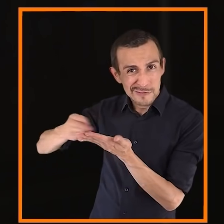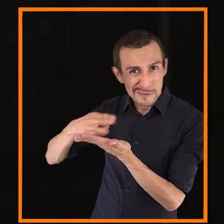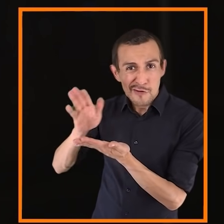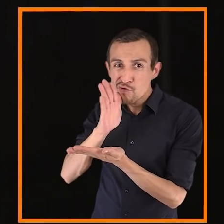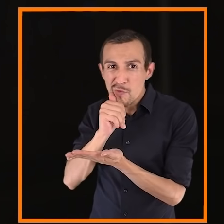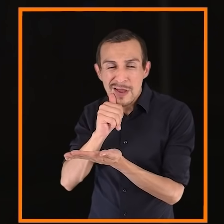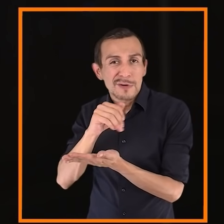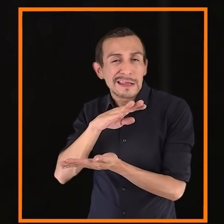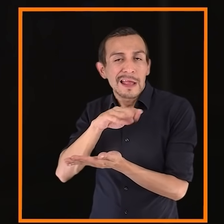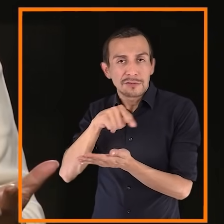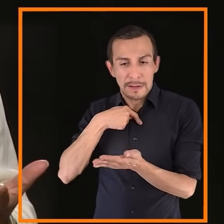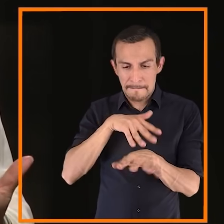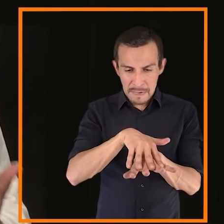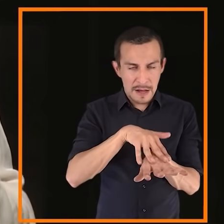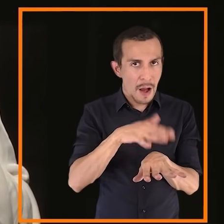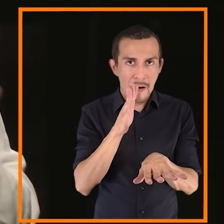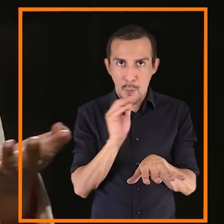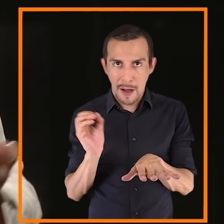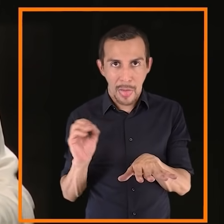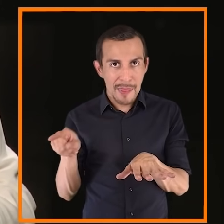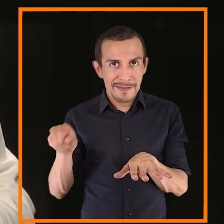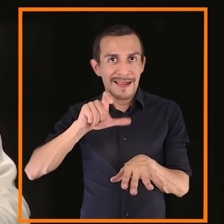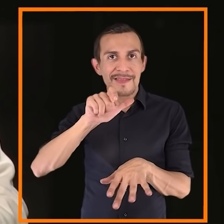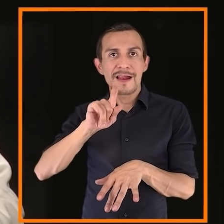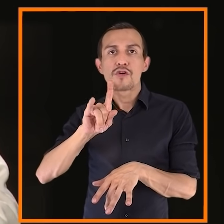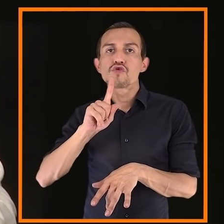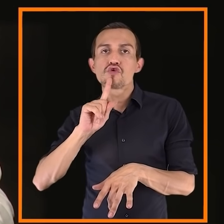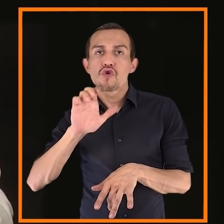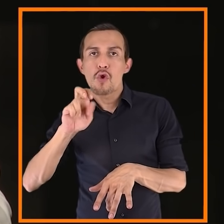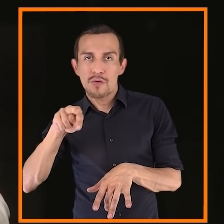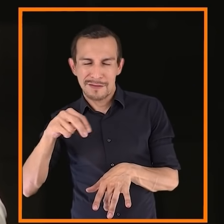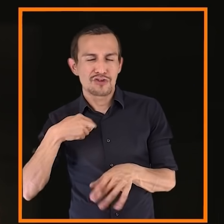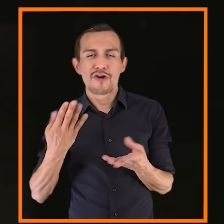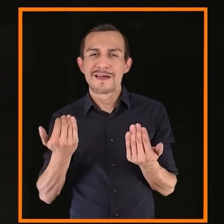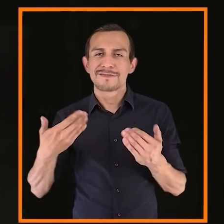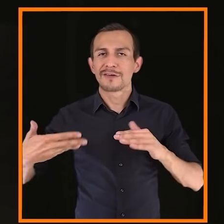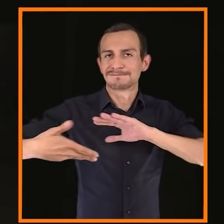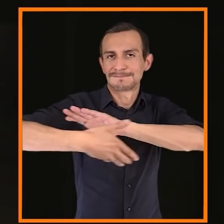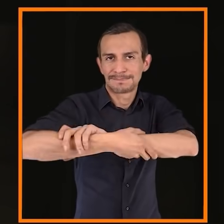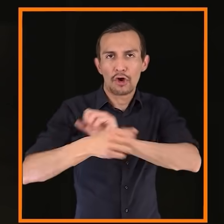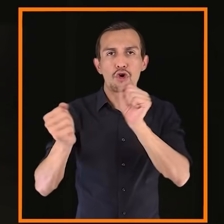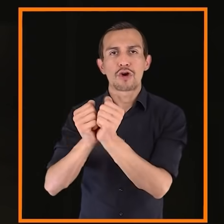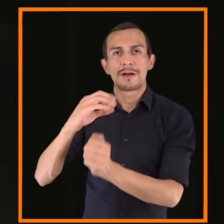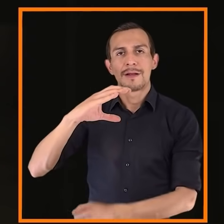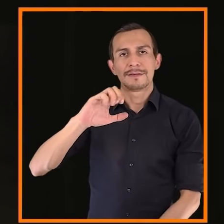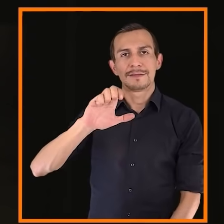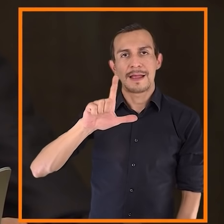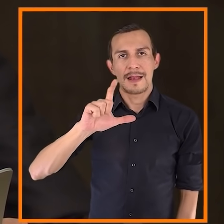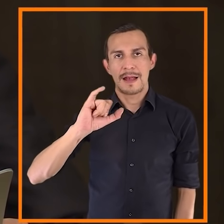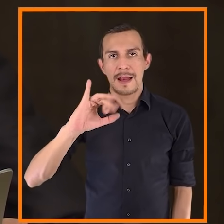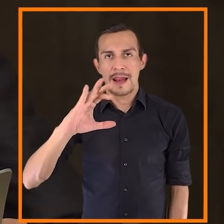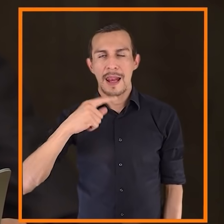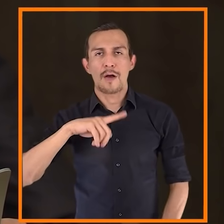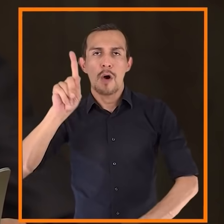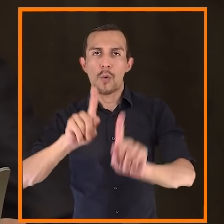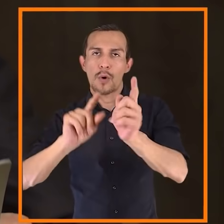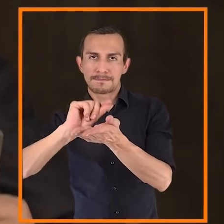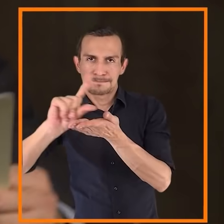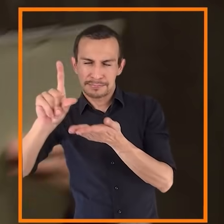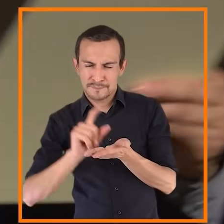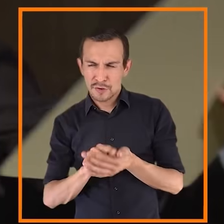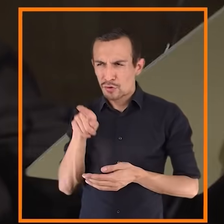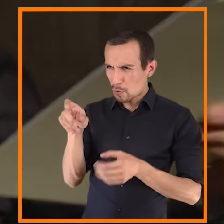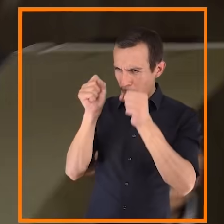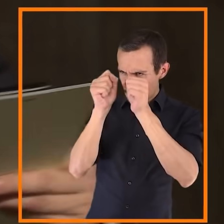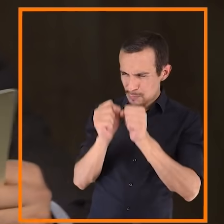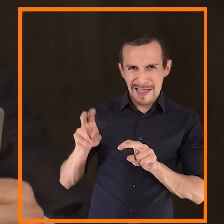no la puede tener. Yo creo que tengo que tener una alianza con celíacos. con la enfermedad que tú planteas, es